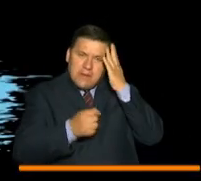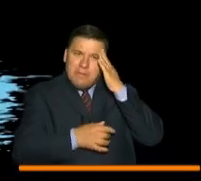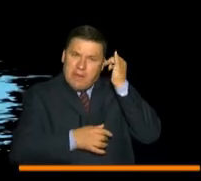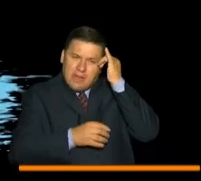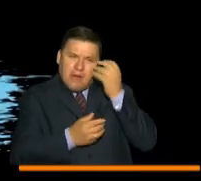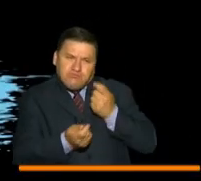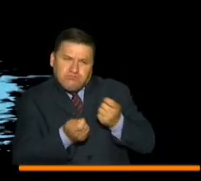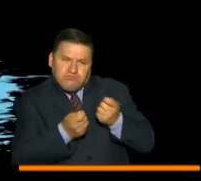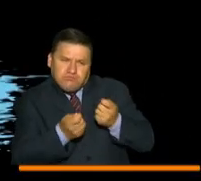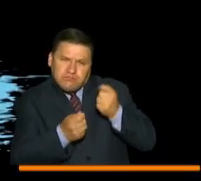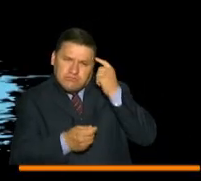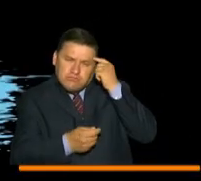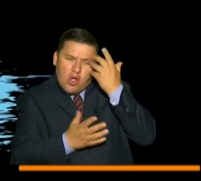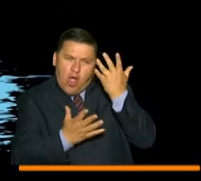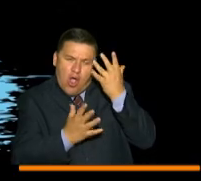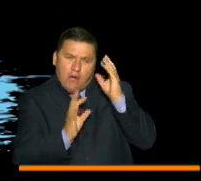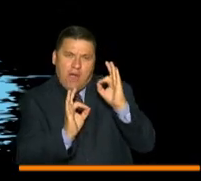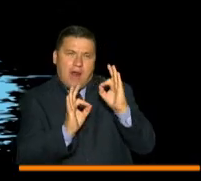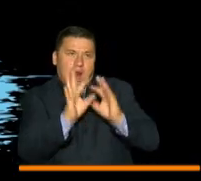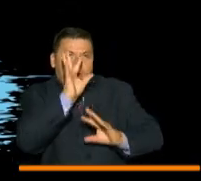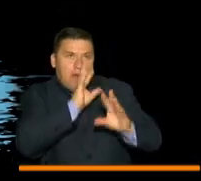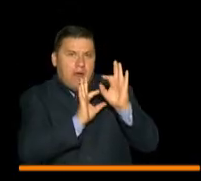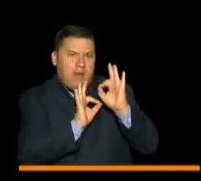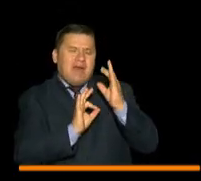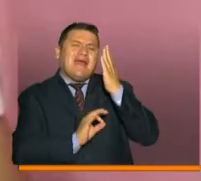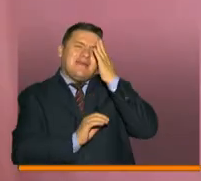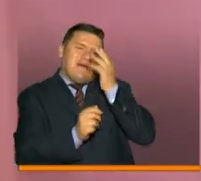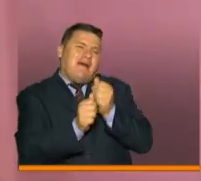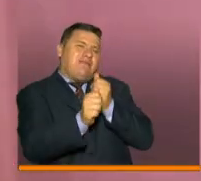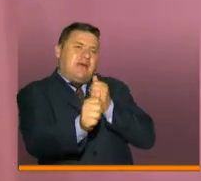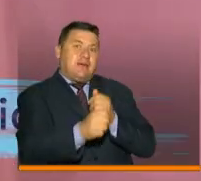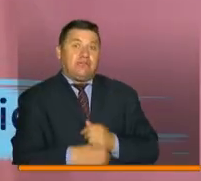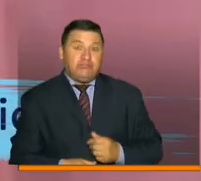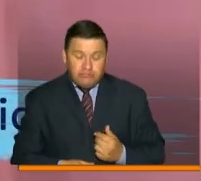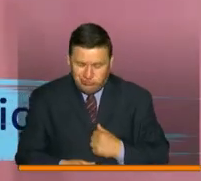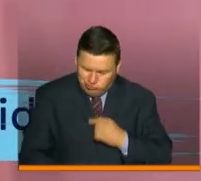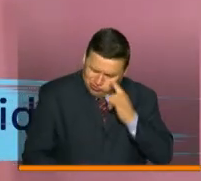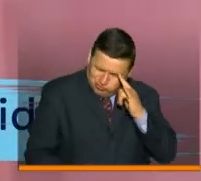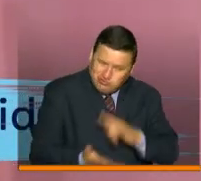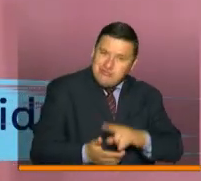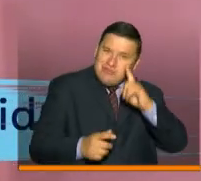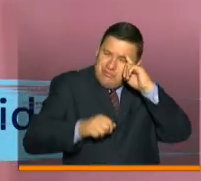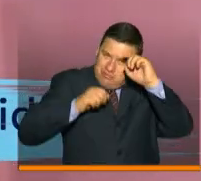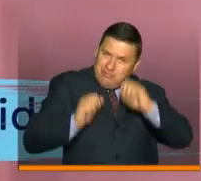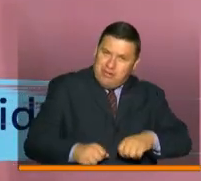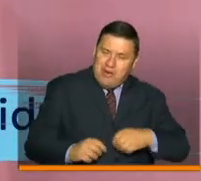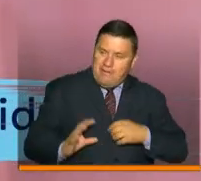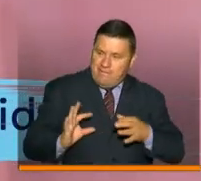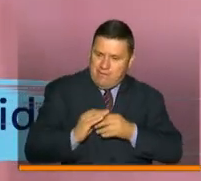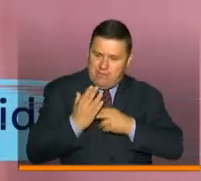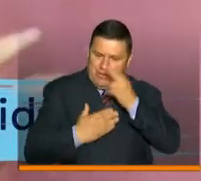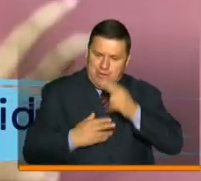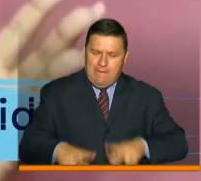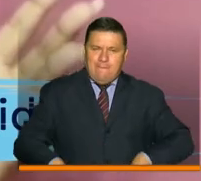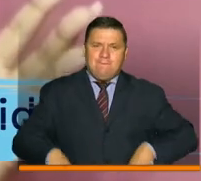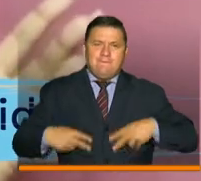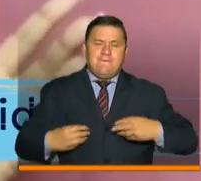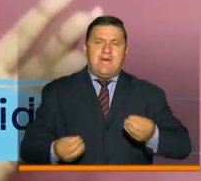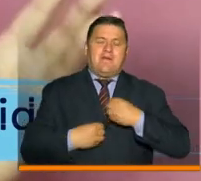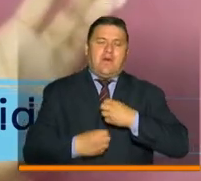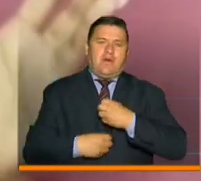para que podamos seguir aprendiendo con calidad a pesar de la distancia. Y a creer que es posible construir un proyecto de vida lleno